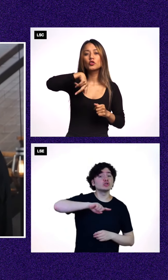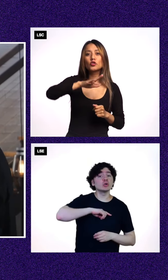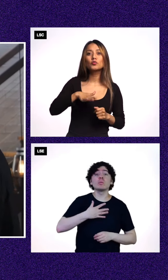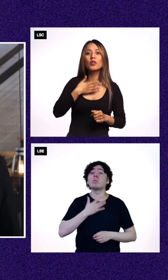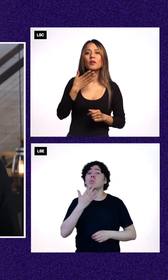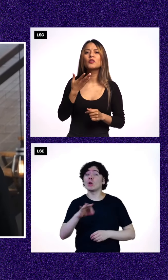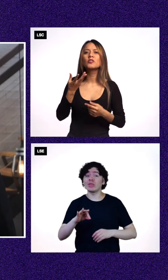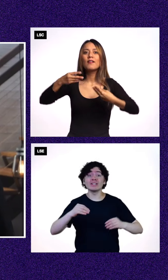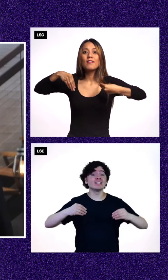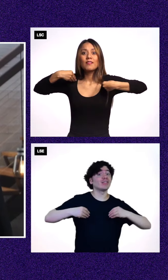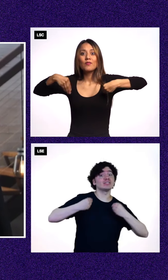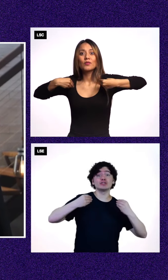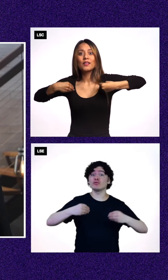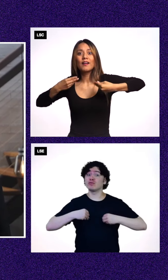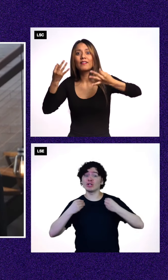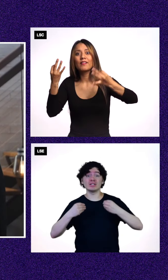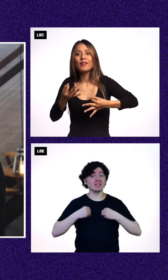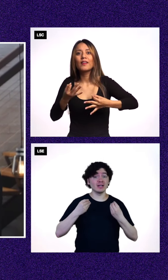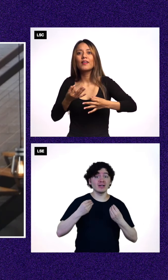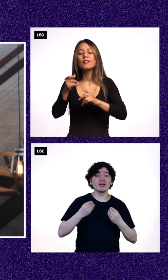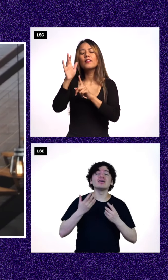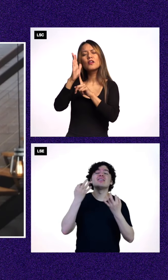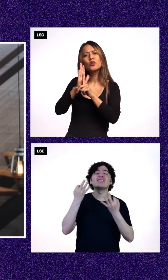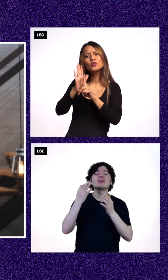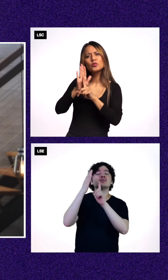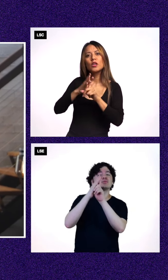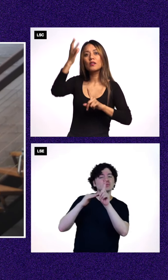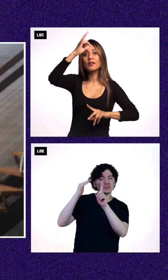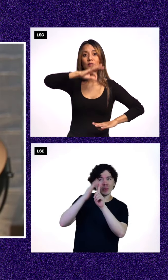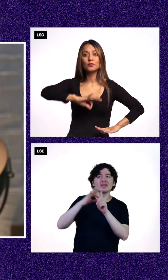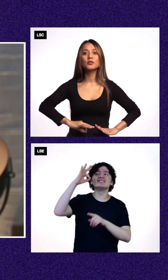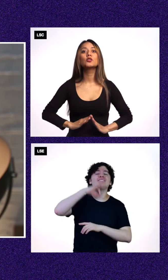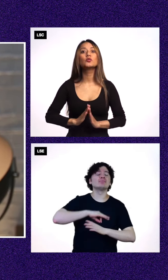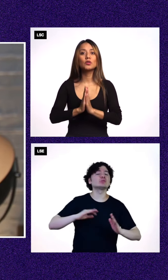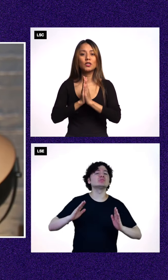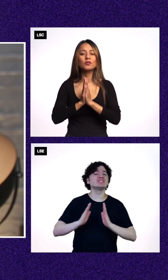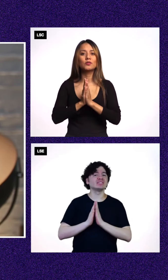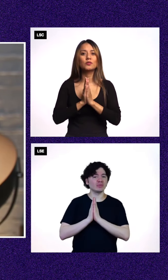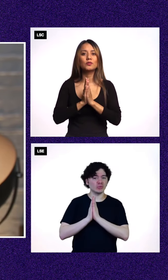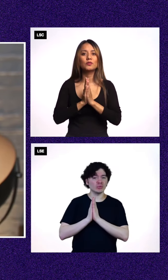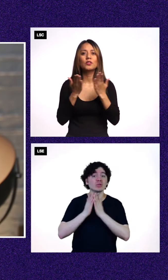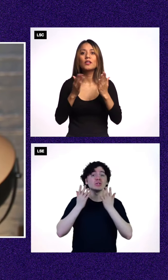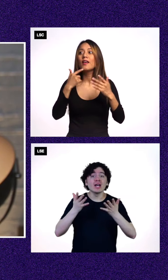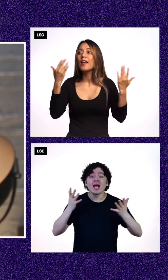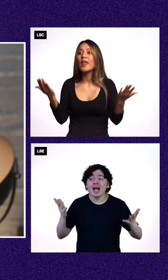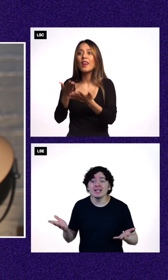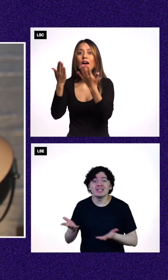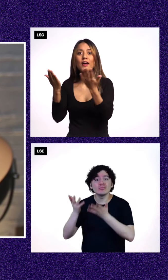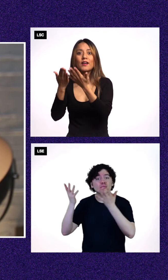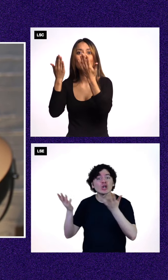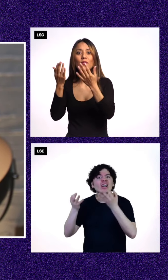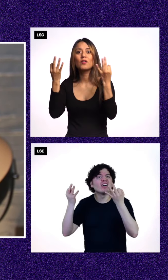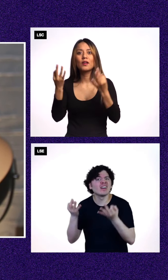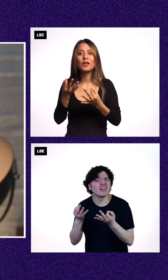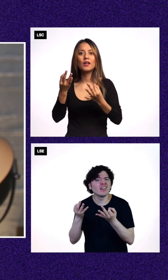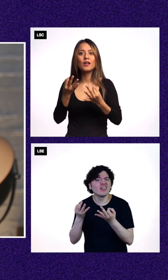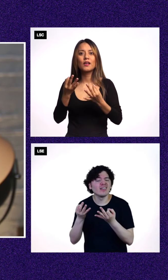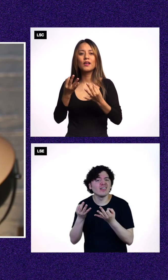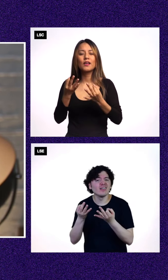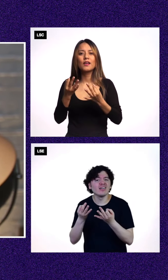consuelo del Espíritu Santo, el ánimo del Espíritu Santo. Así que sin duda, el ánimo debe ser parte de nuestro